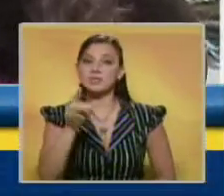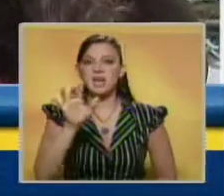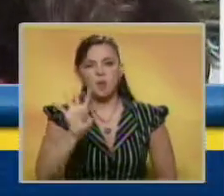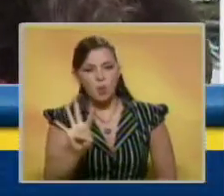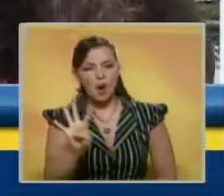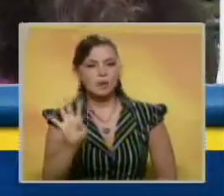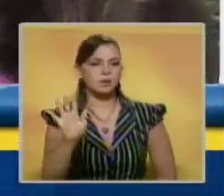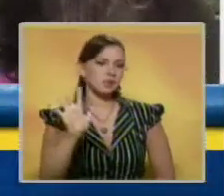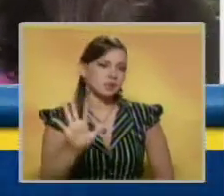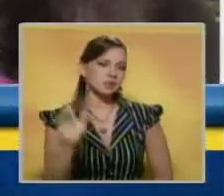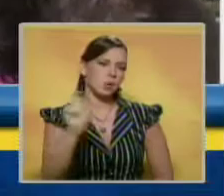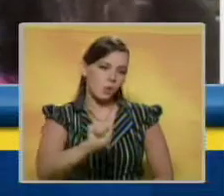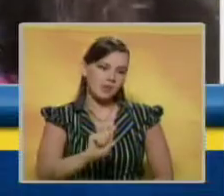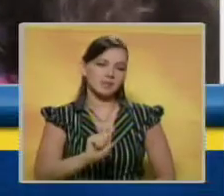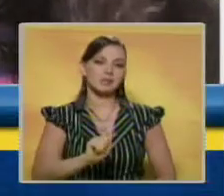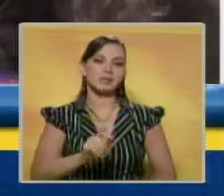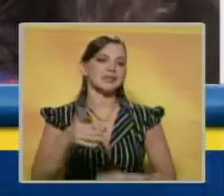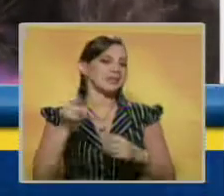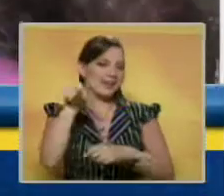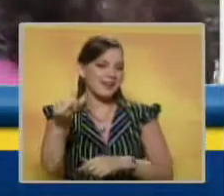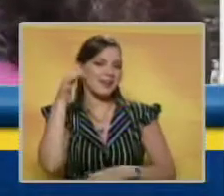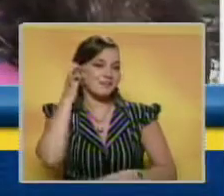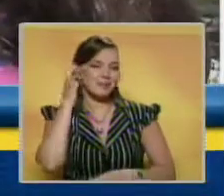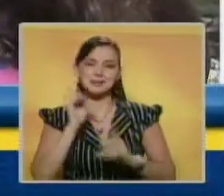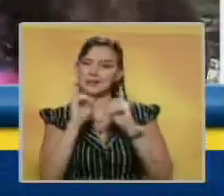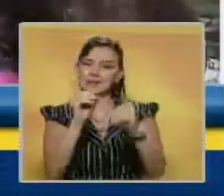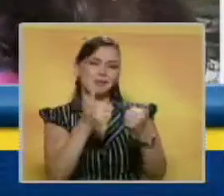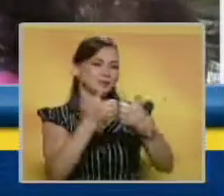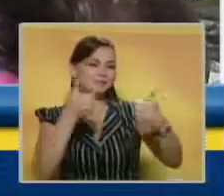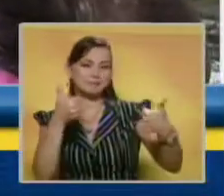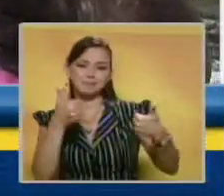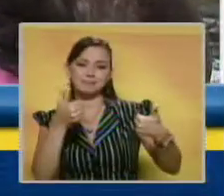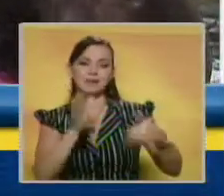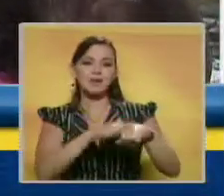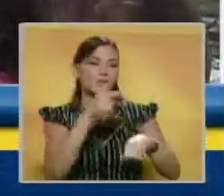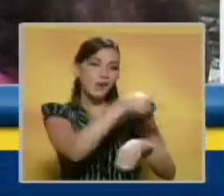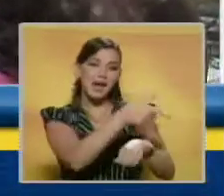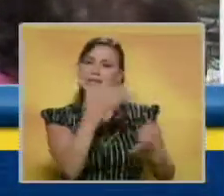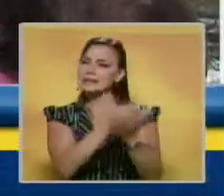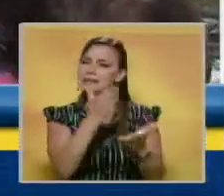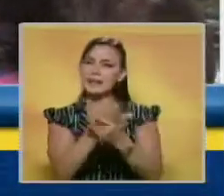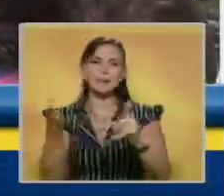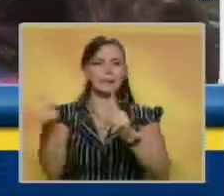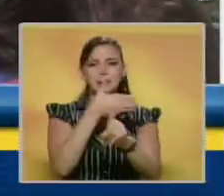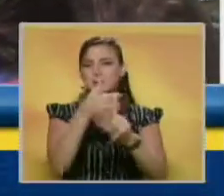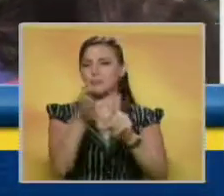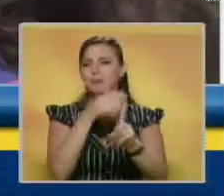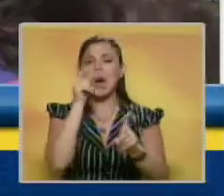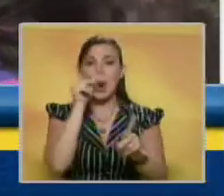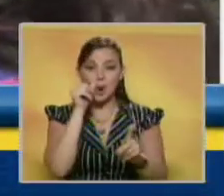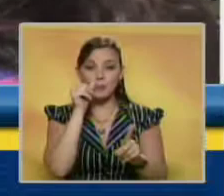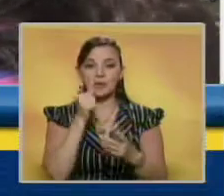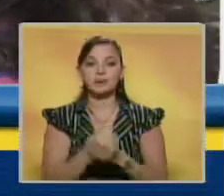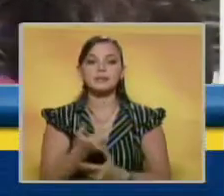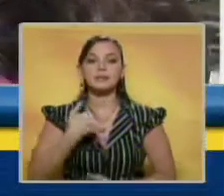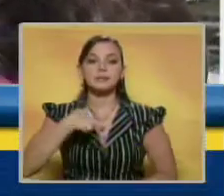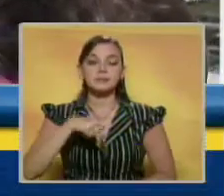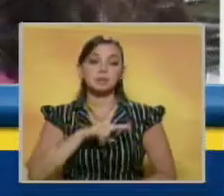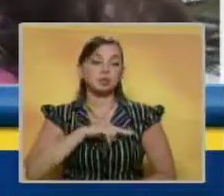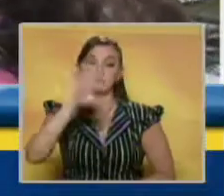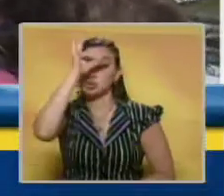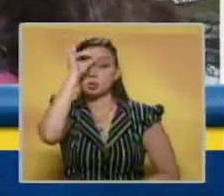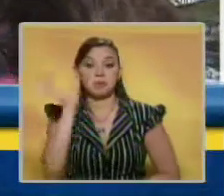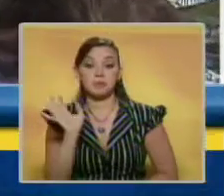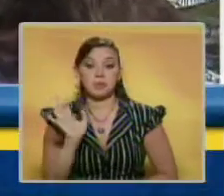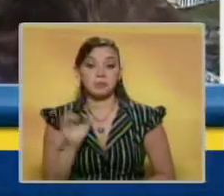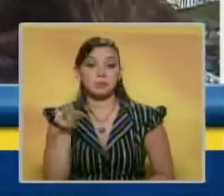raíz de los golpes porque no era primera vez. Nosotros nos enterábamos era porque la gente nos comentaba, porque ella nosotros eso lo mantuvo oculto.